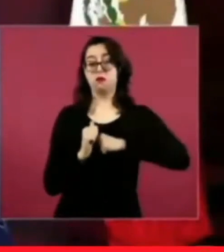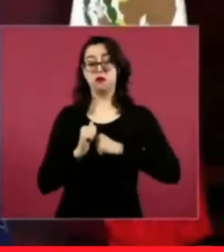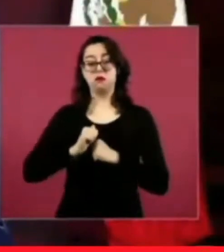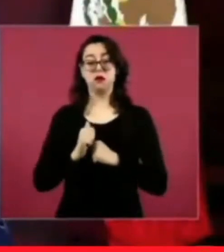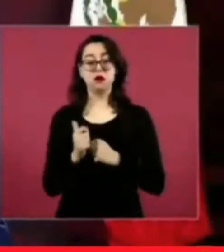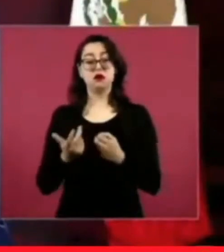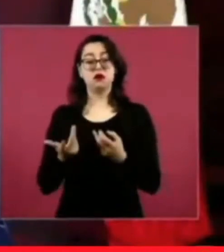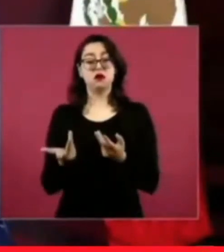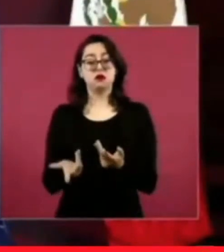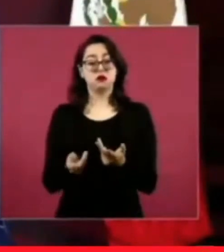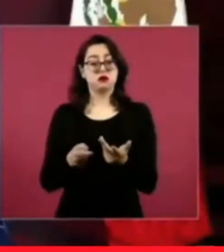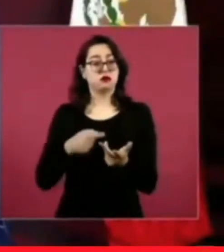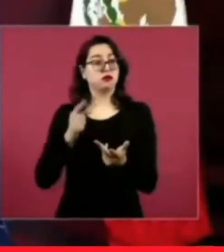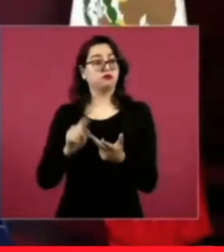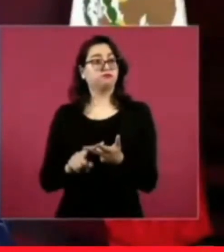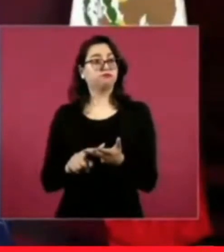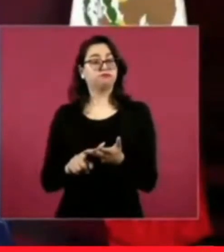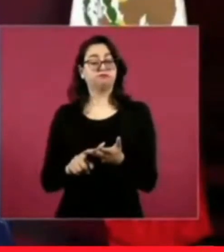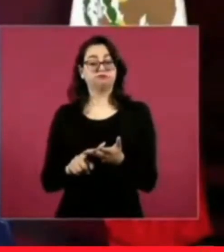del